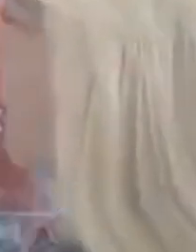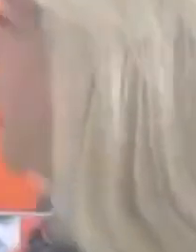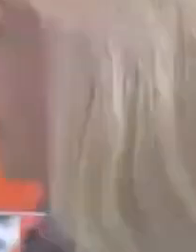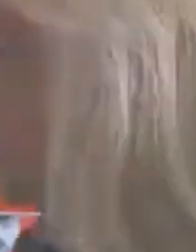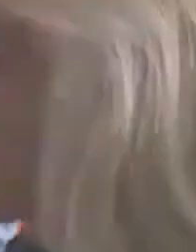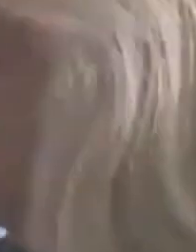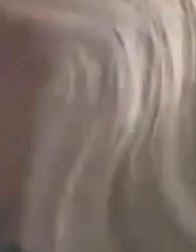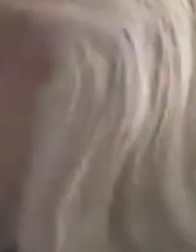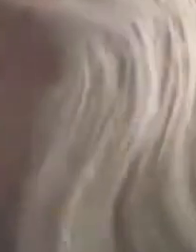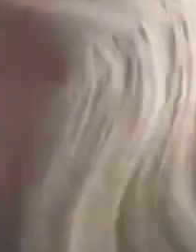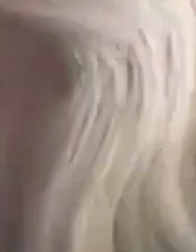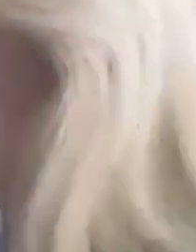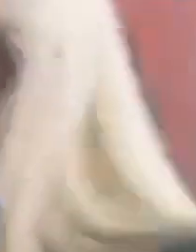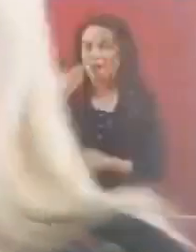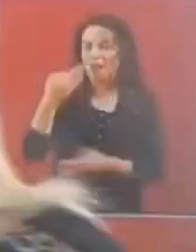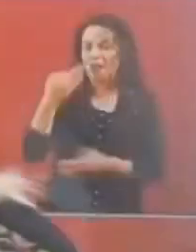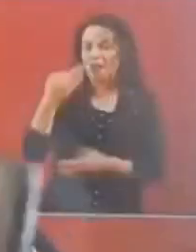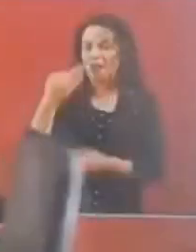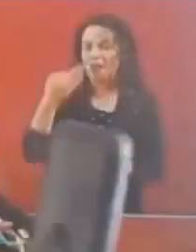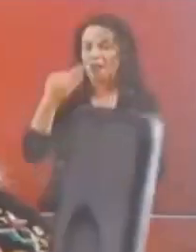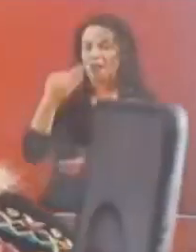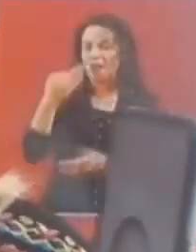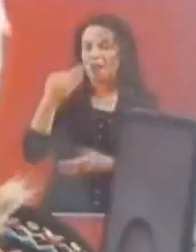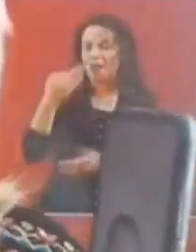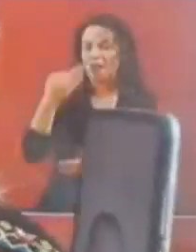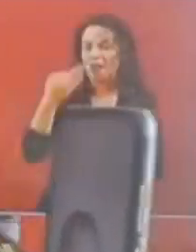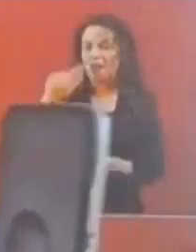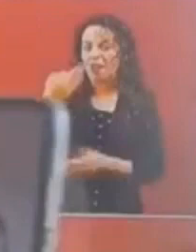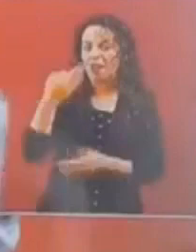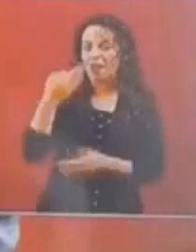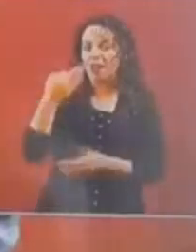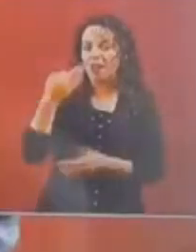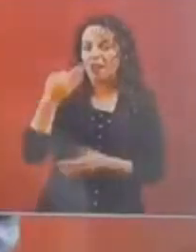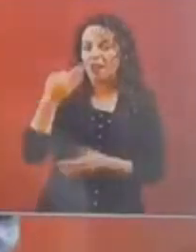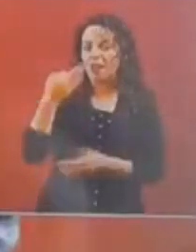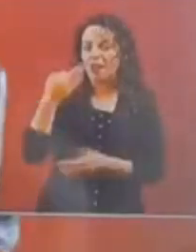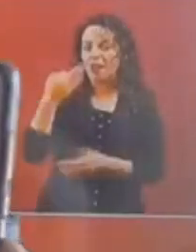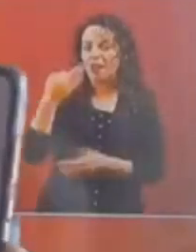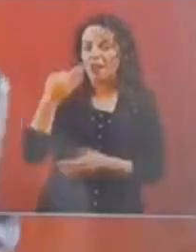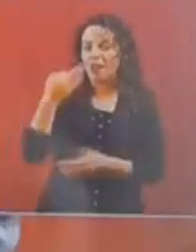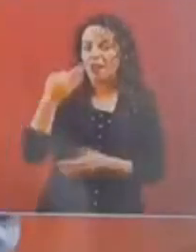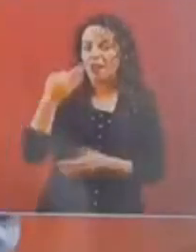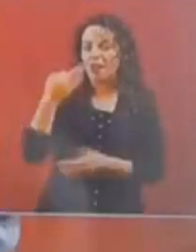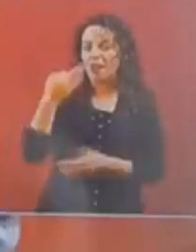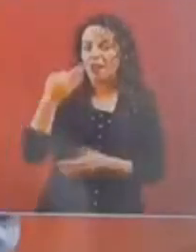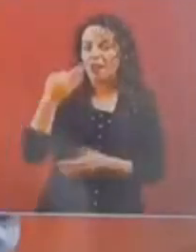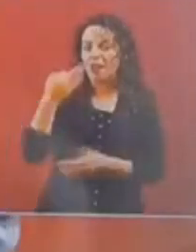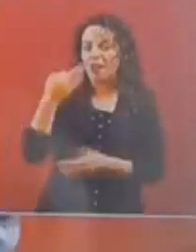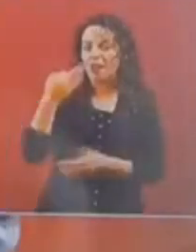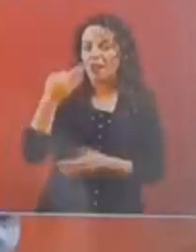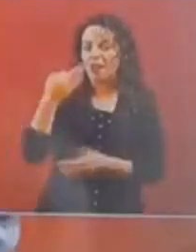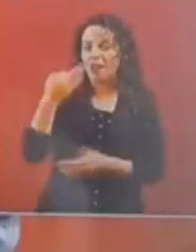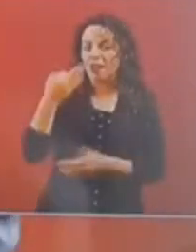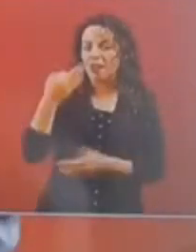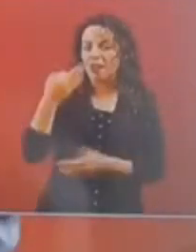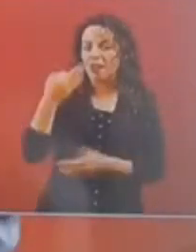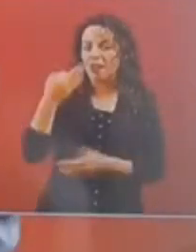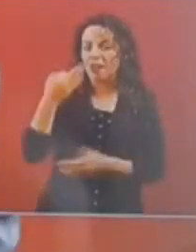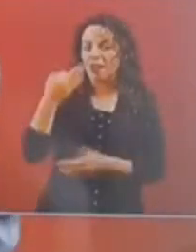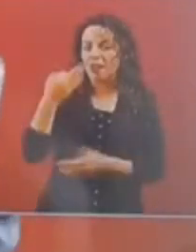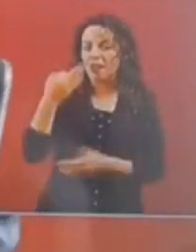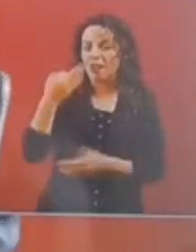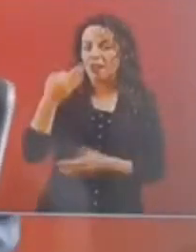Y bueno, pues aquí es precisamente lo que dice el presidente: contubernio con las autoridades,